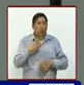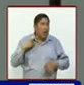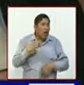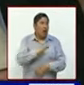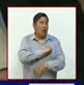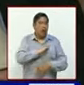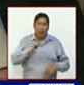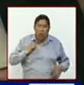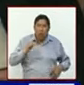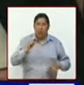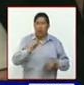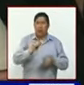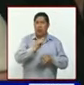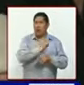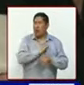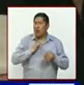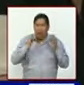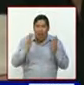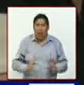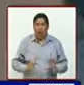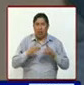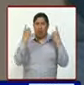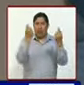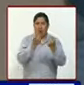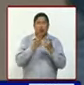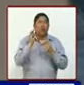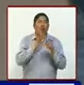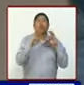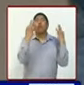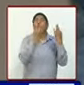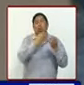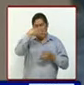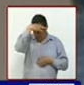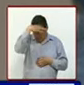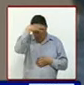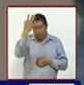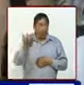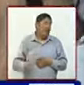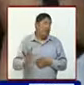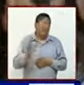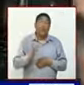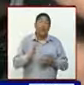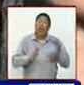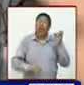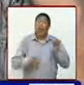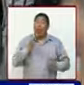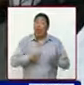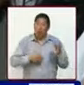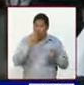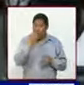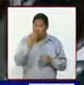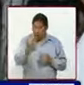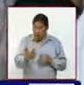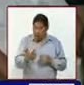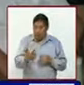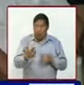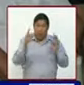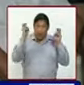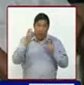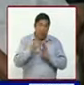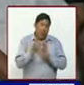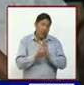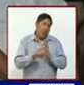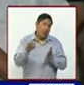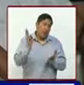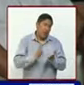diputados, senadores, asambleístas departamentales, además de familiares del gobernador Luis Fernando Camacho. El juicio oral es por el caso de Cretazo,